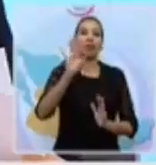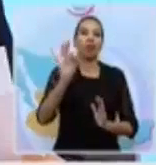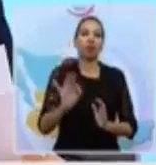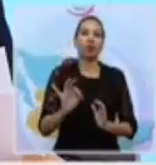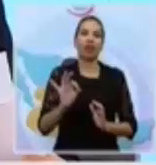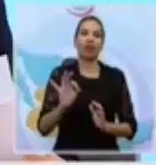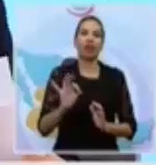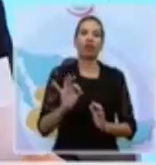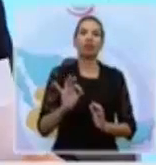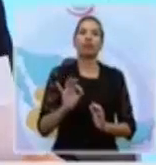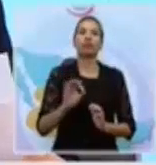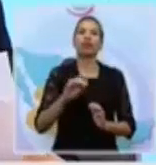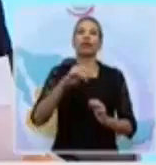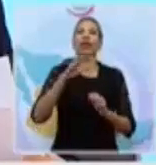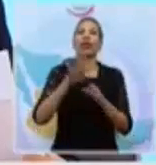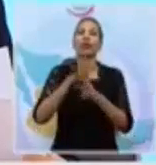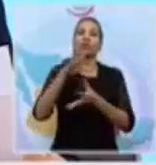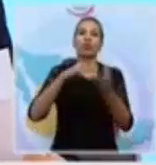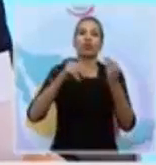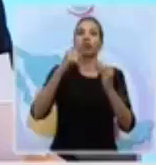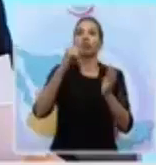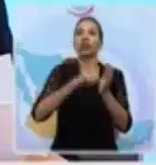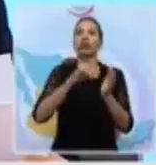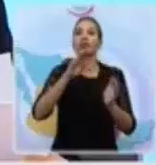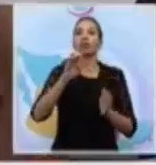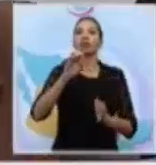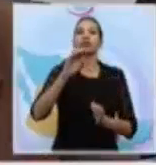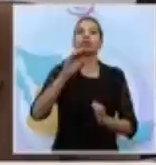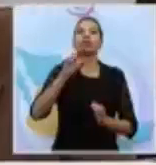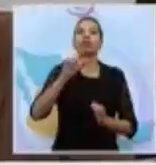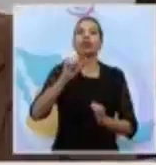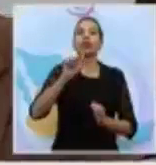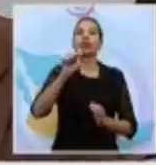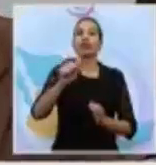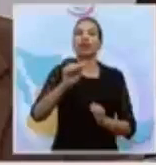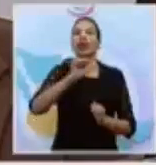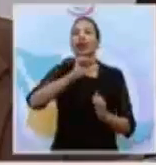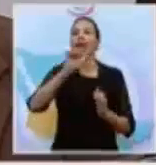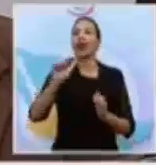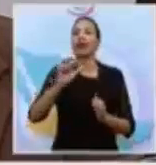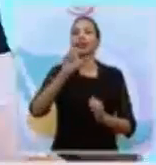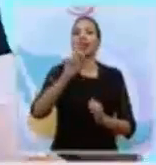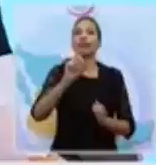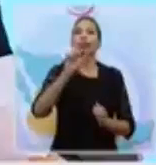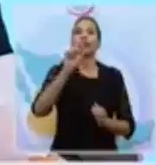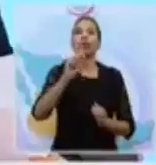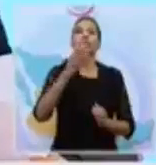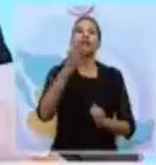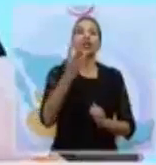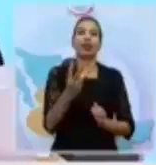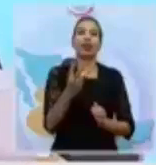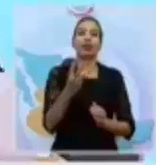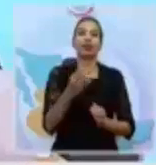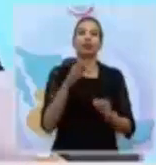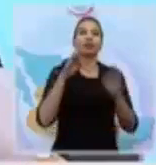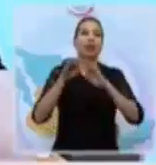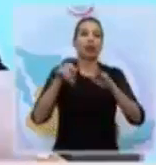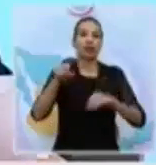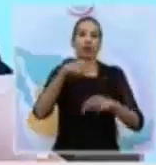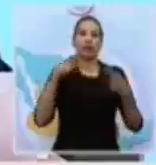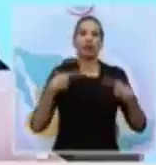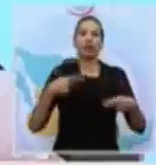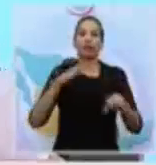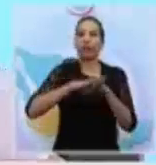43.5% que recibían en 1976 al 30.3%. Los trabajadores han